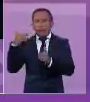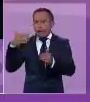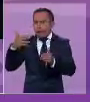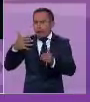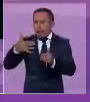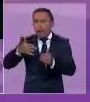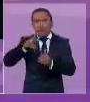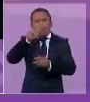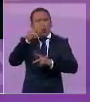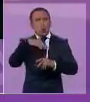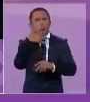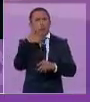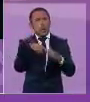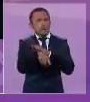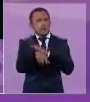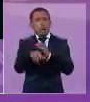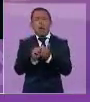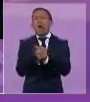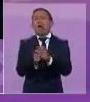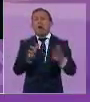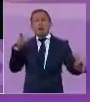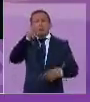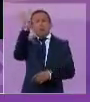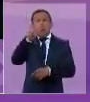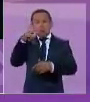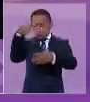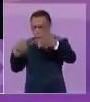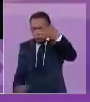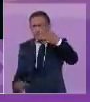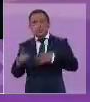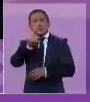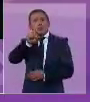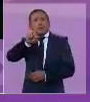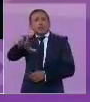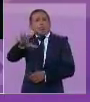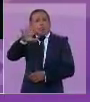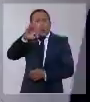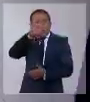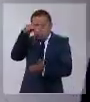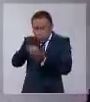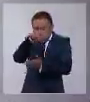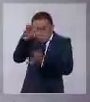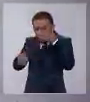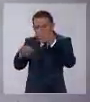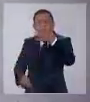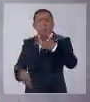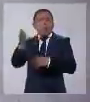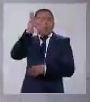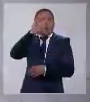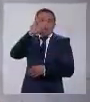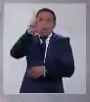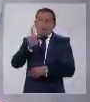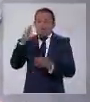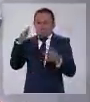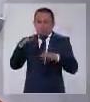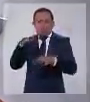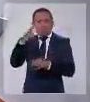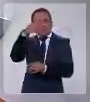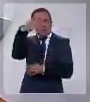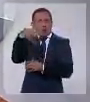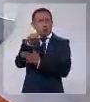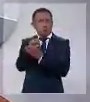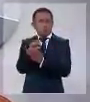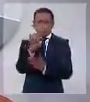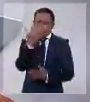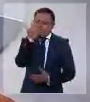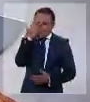México. Somos, desgraciadamente, y da pena, de los países más corruptos del mundo. Tiempo, candidato López Obrador. Candidato Anaya.